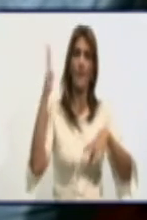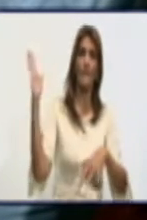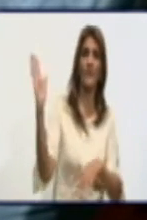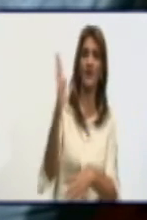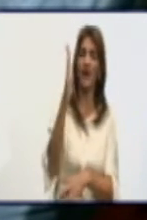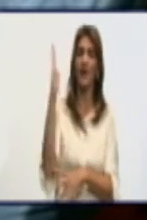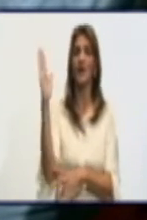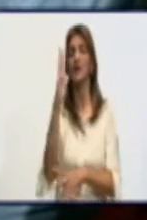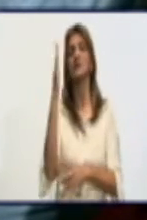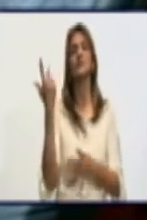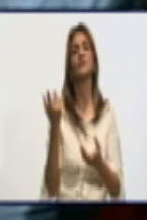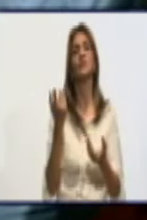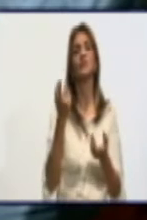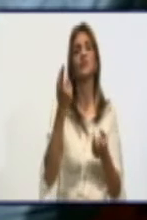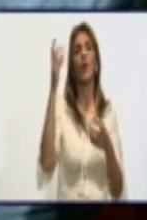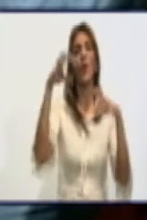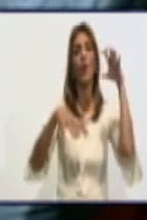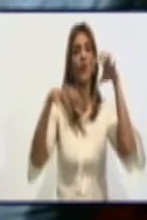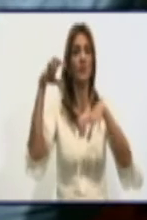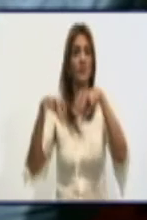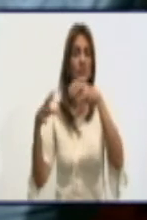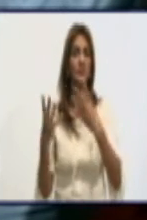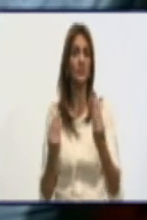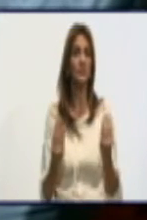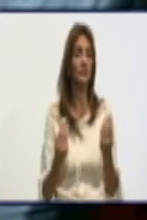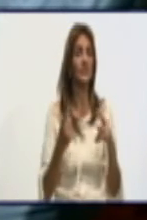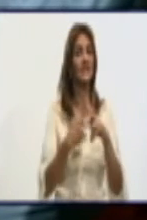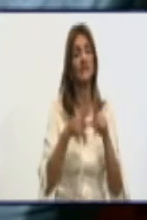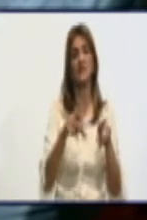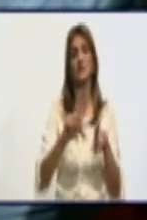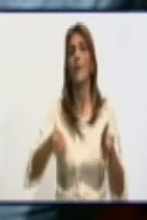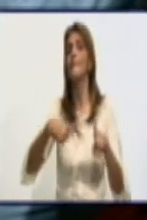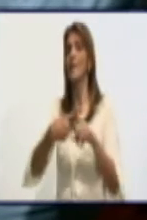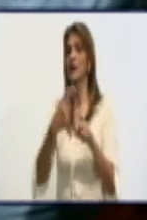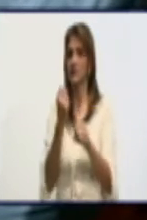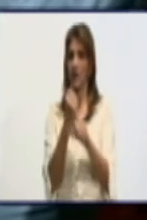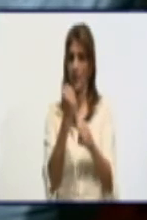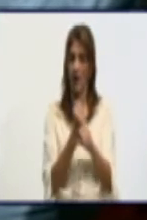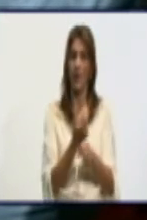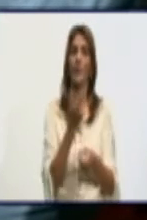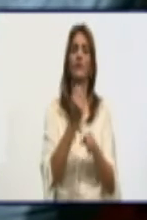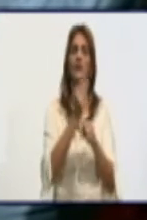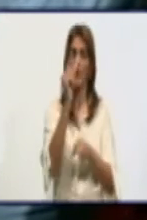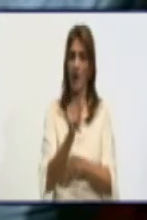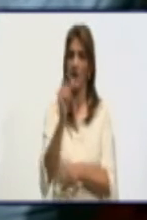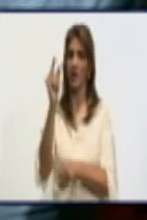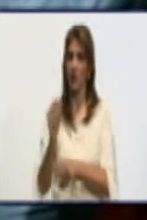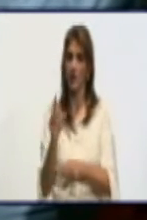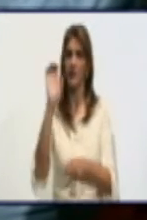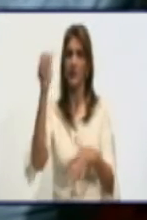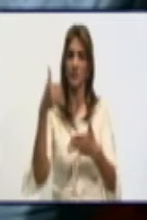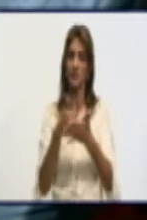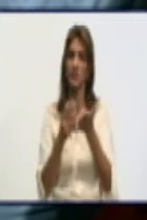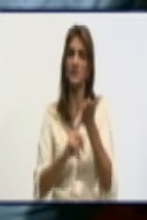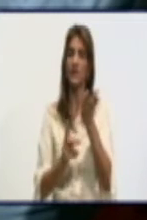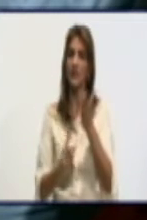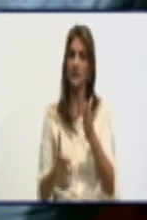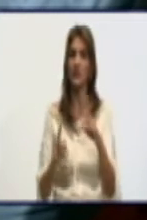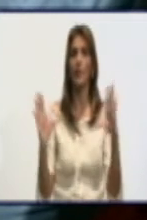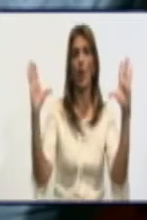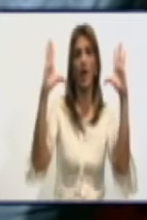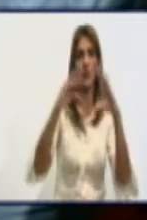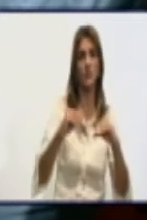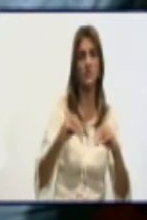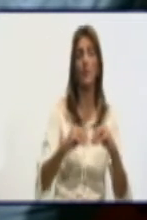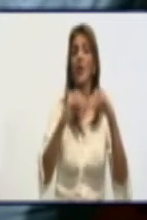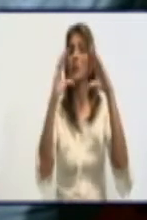los árboles que afectan las líneas, y esto trae consigo más trabajo, incluso a altas horas de la noche y en las primeras de la madrugada, para los